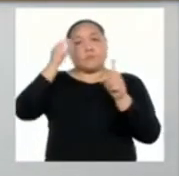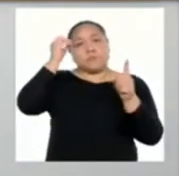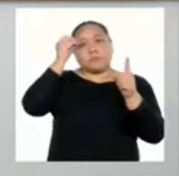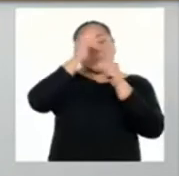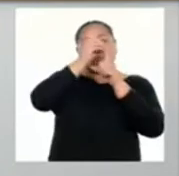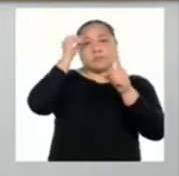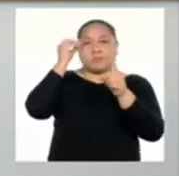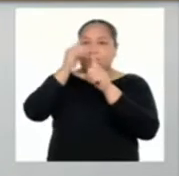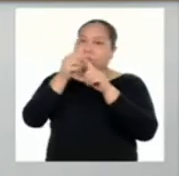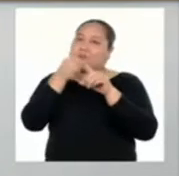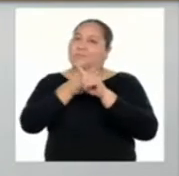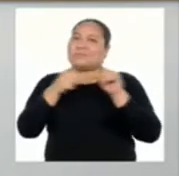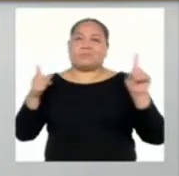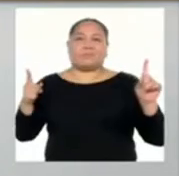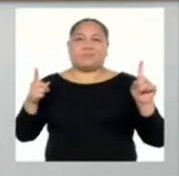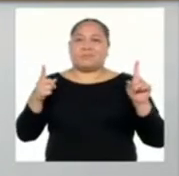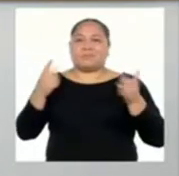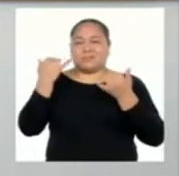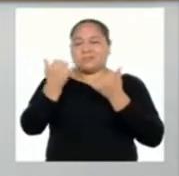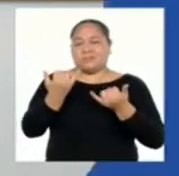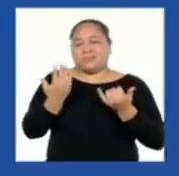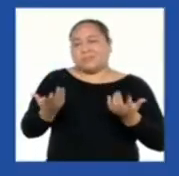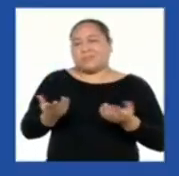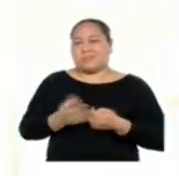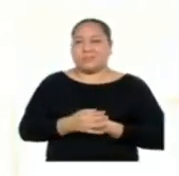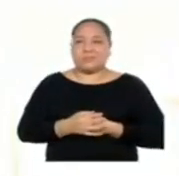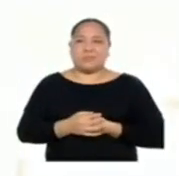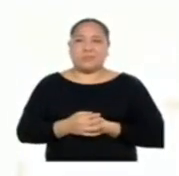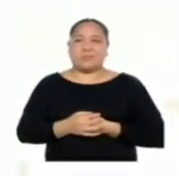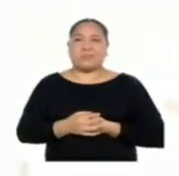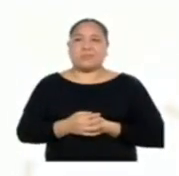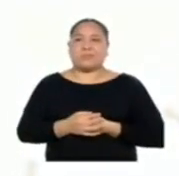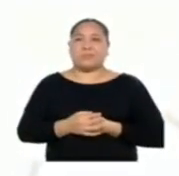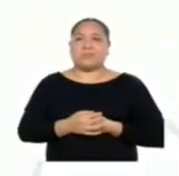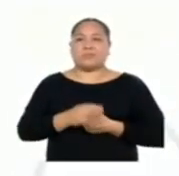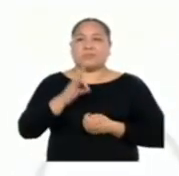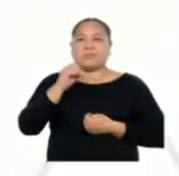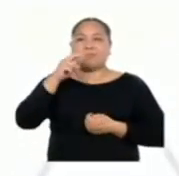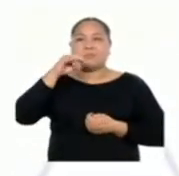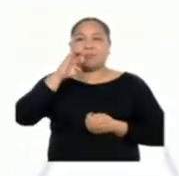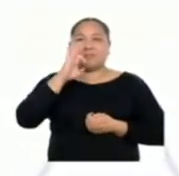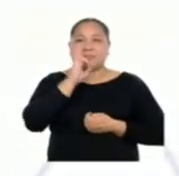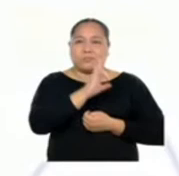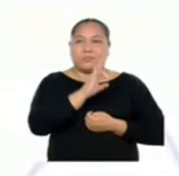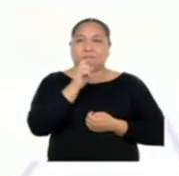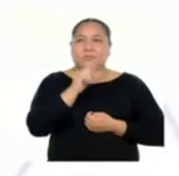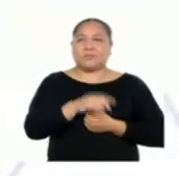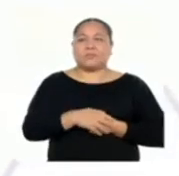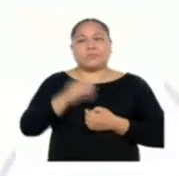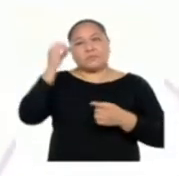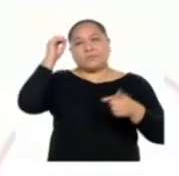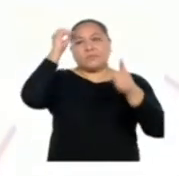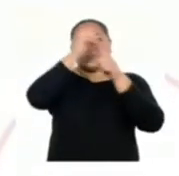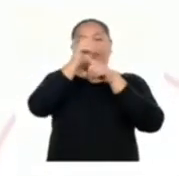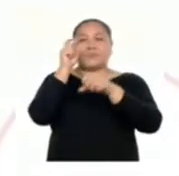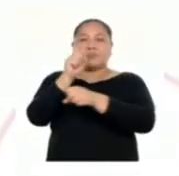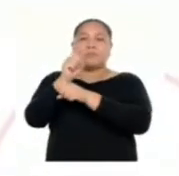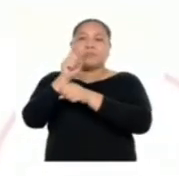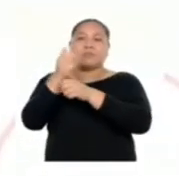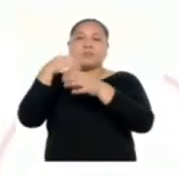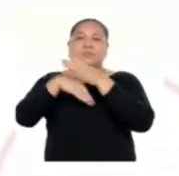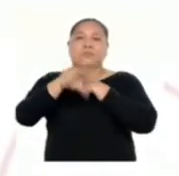de esta eran muy distintos a los actuales. Fuente F. Objetivo de la educación